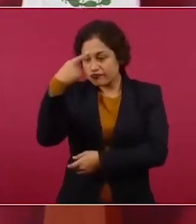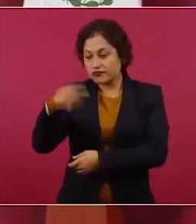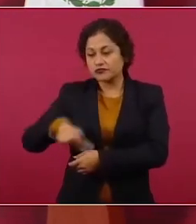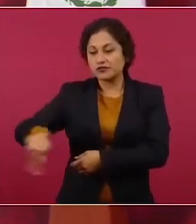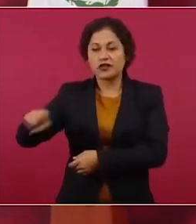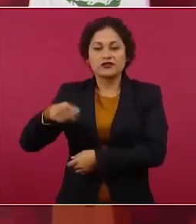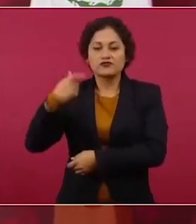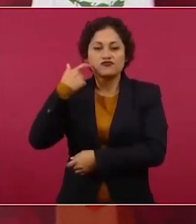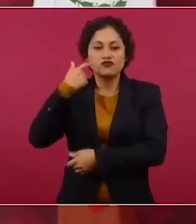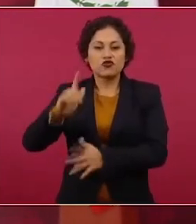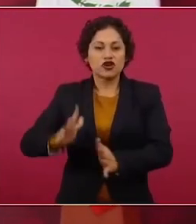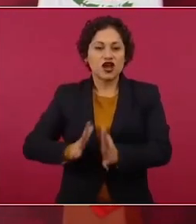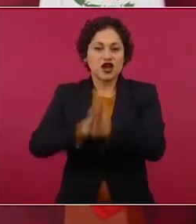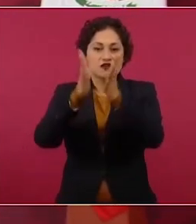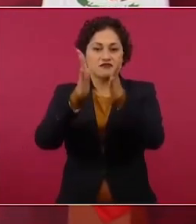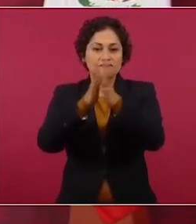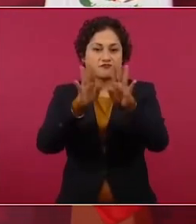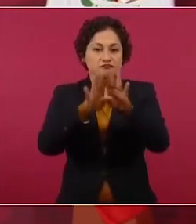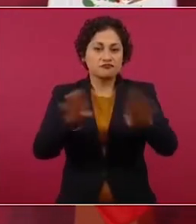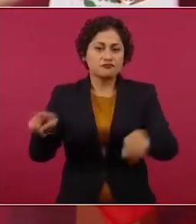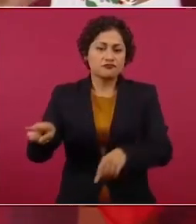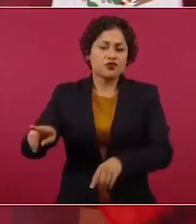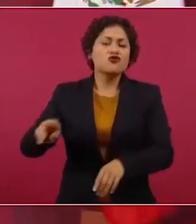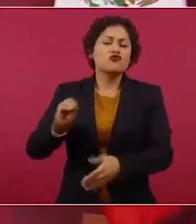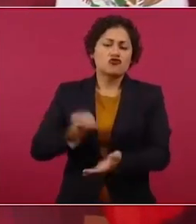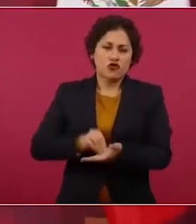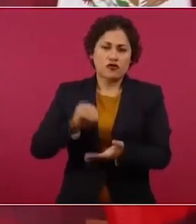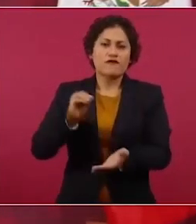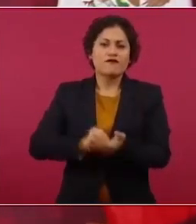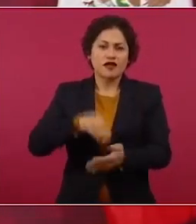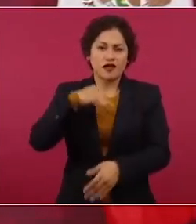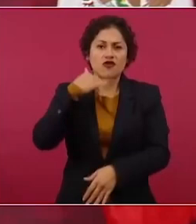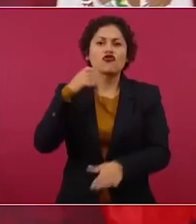antidemocráticos y corruptos, de eso no tengo duda.